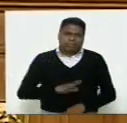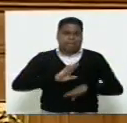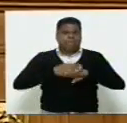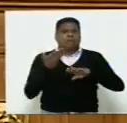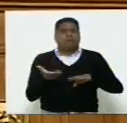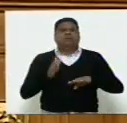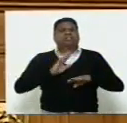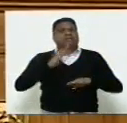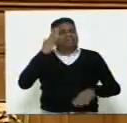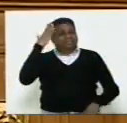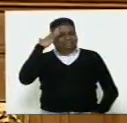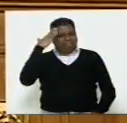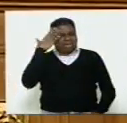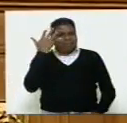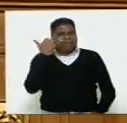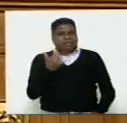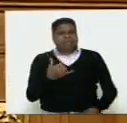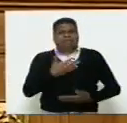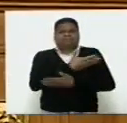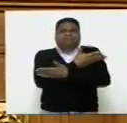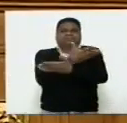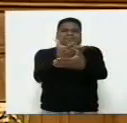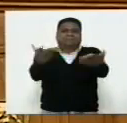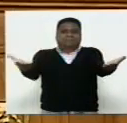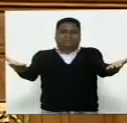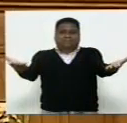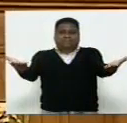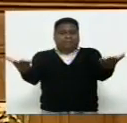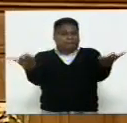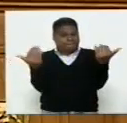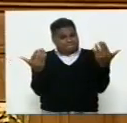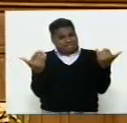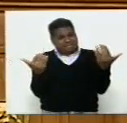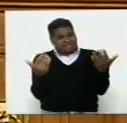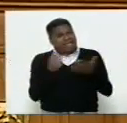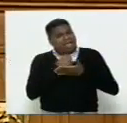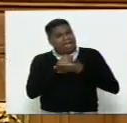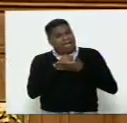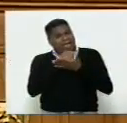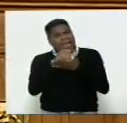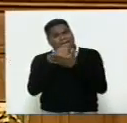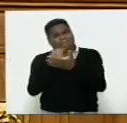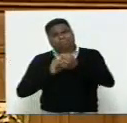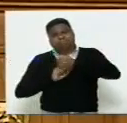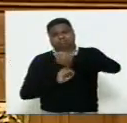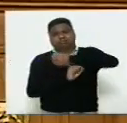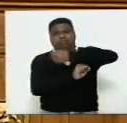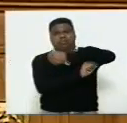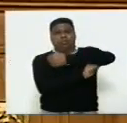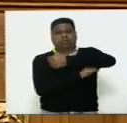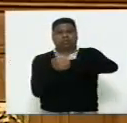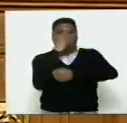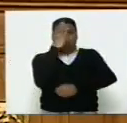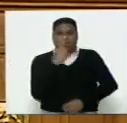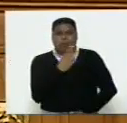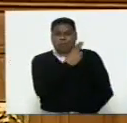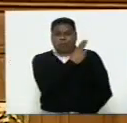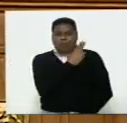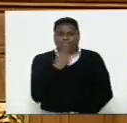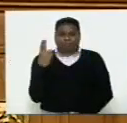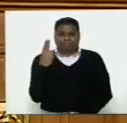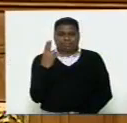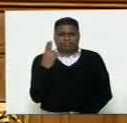que la gestante ya no espera con los brazos abiertos, le brindamos apoyo, compromiso, tener